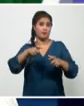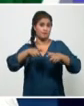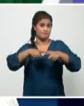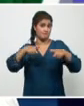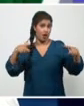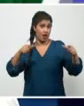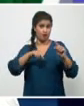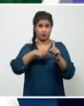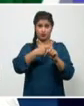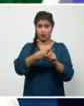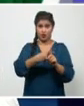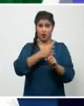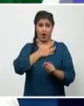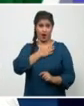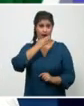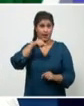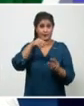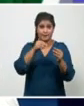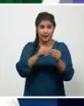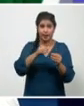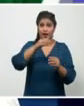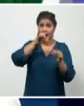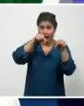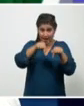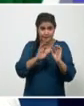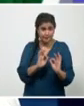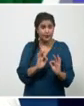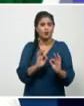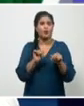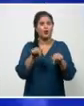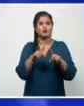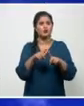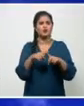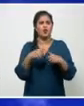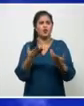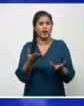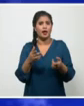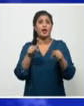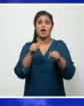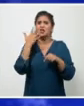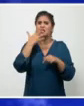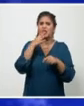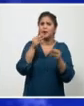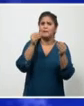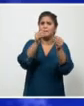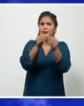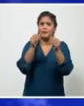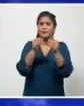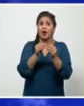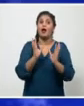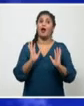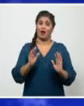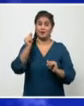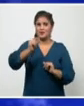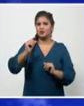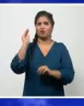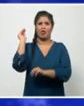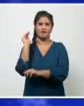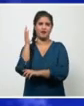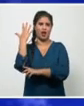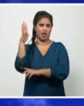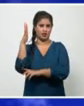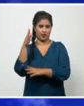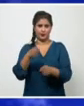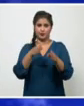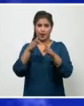de casos autóctonos, pues quiere decir que ha tenido transmisión de la enfermedad. Las provincias de Matanzas, La Habana y Guantánamo son las